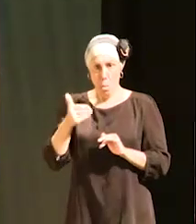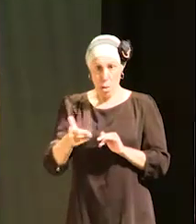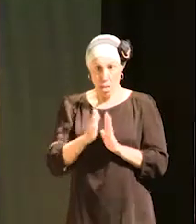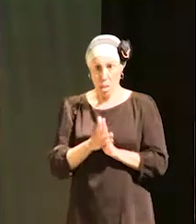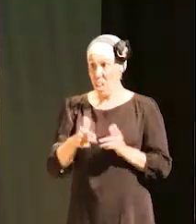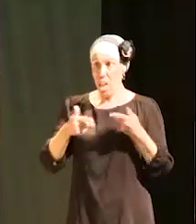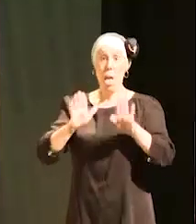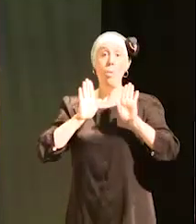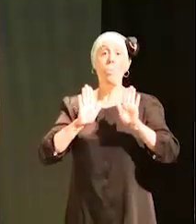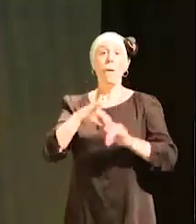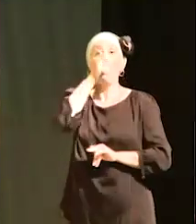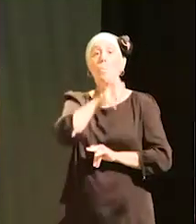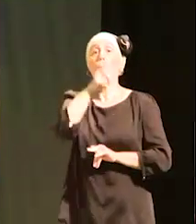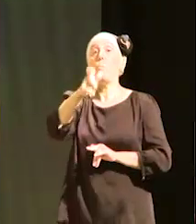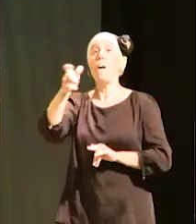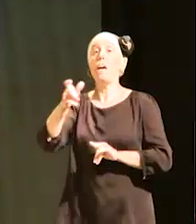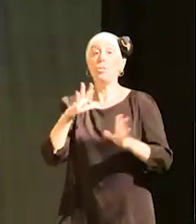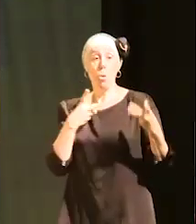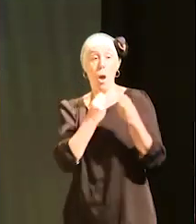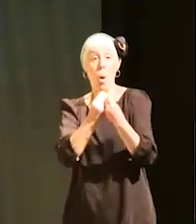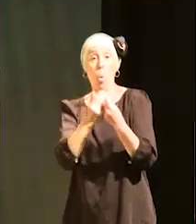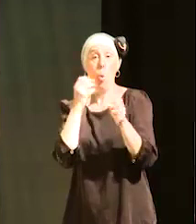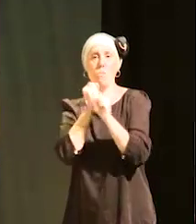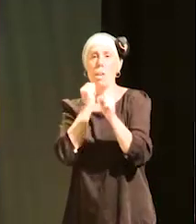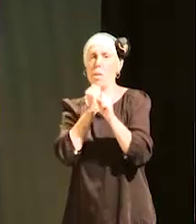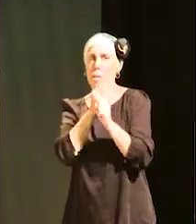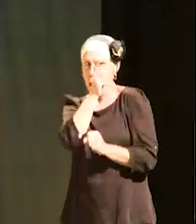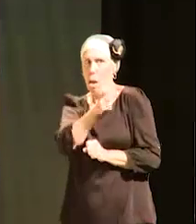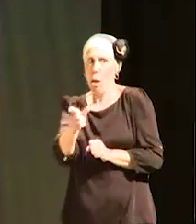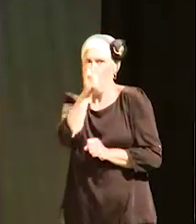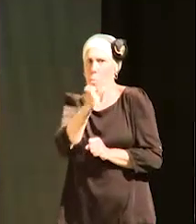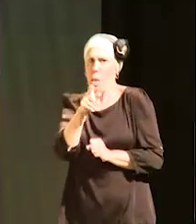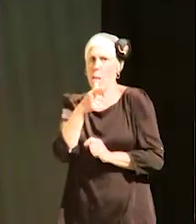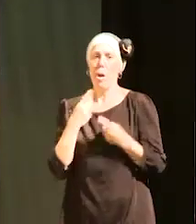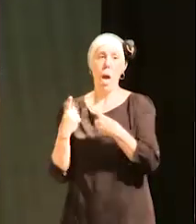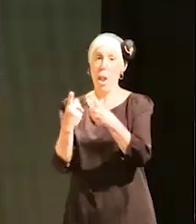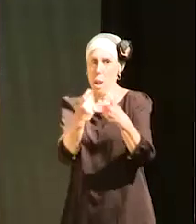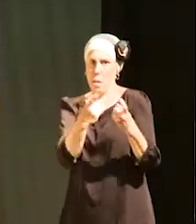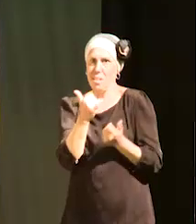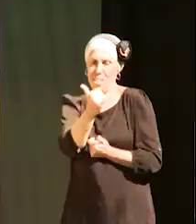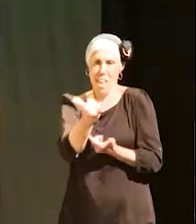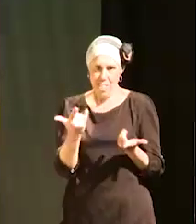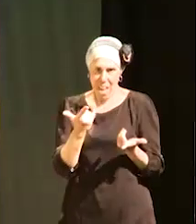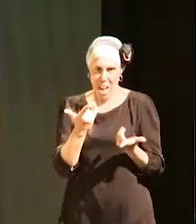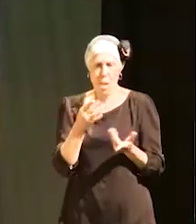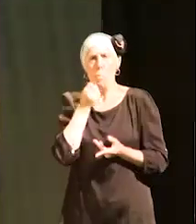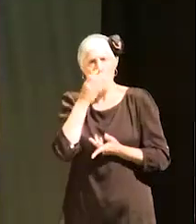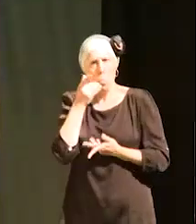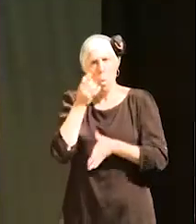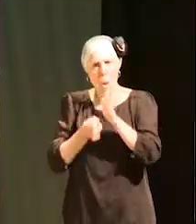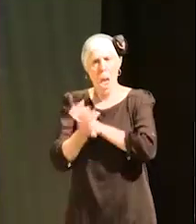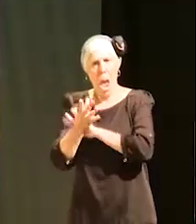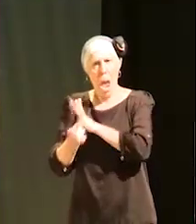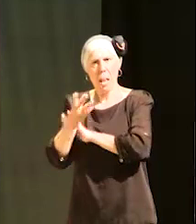las personas con las que trabajamos tienen unas necesidades vitales mucho más urgentes que la propia creación no las